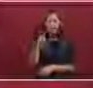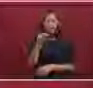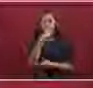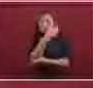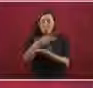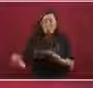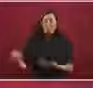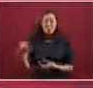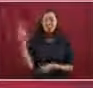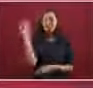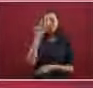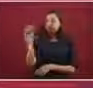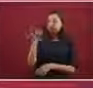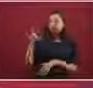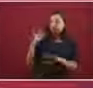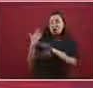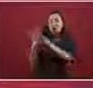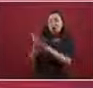los insecticidas?